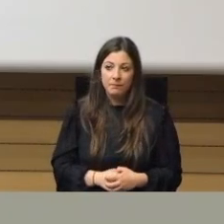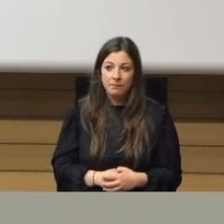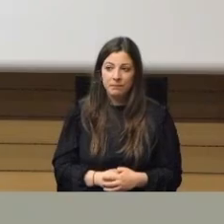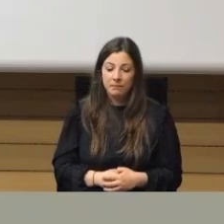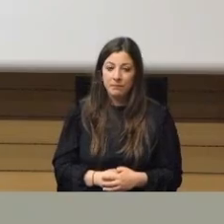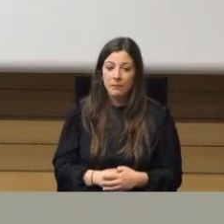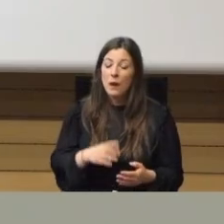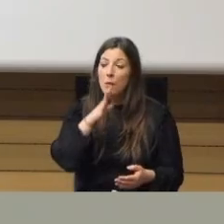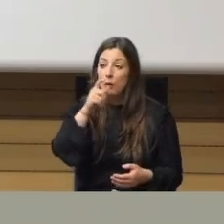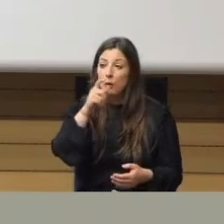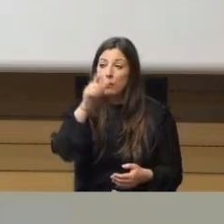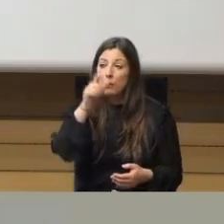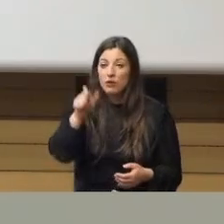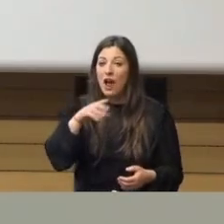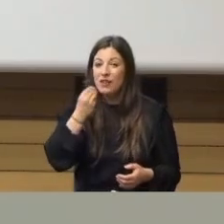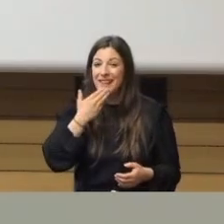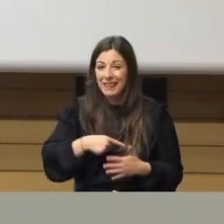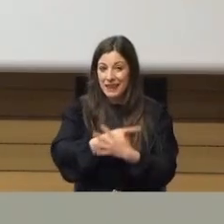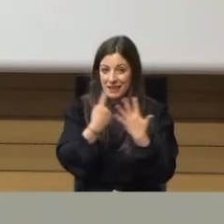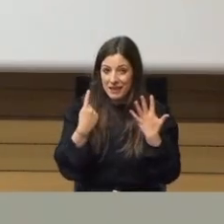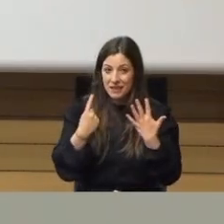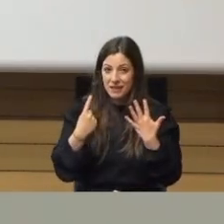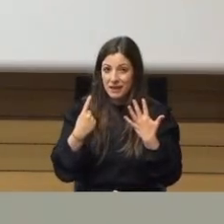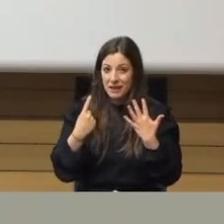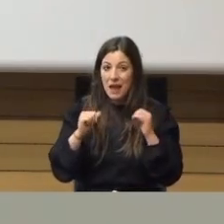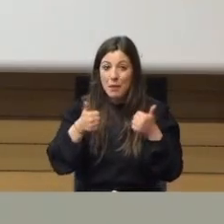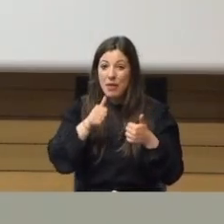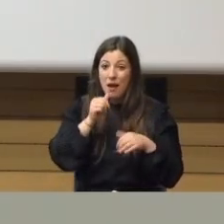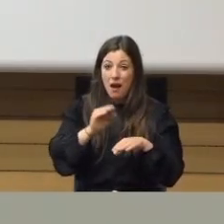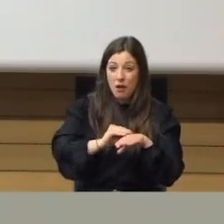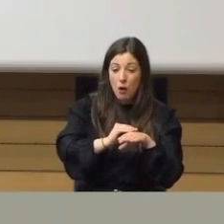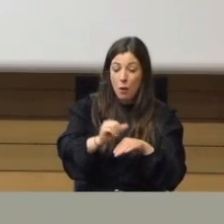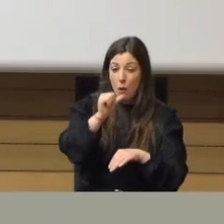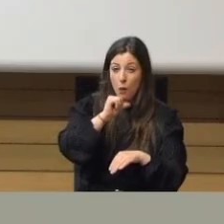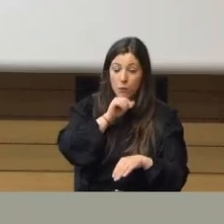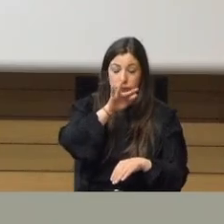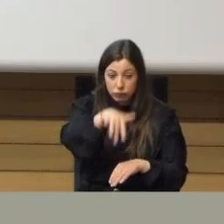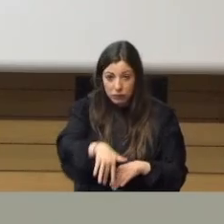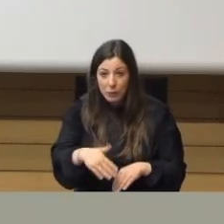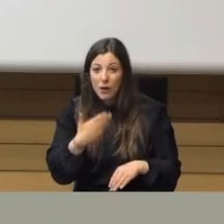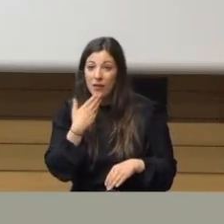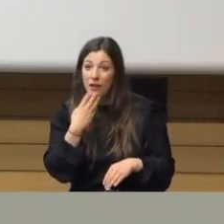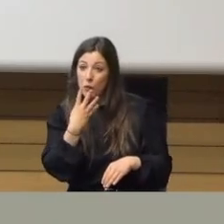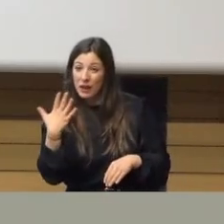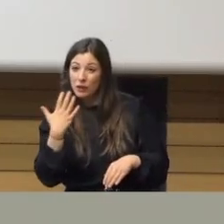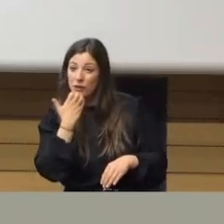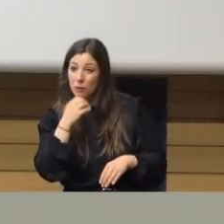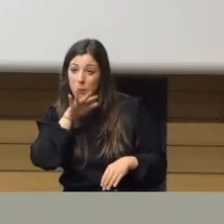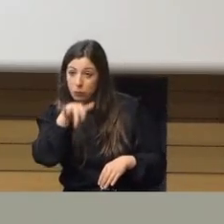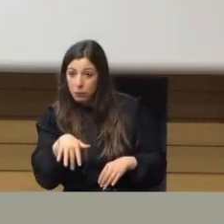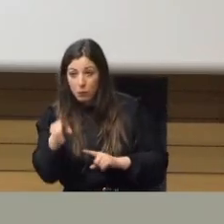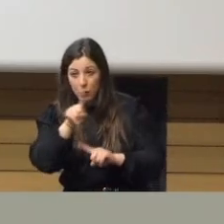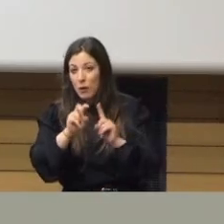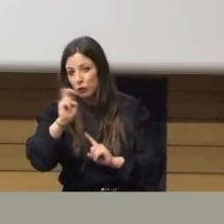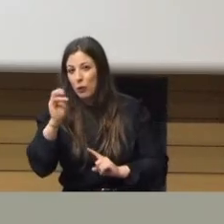Porque el adolescente con 16 años que empieza a beber, vomita. Pero el que tiene 45 años y vomita tiene otro problema.